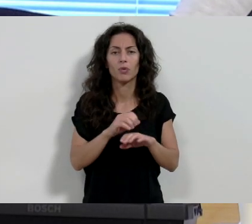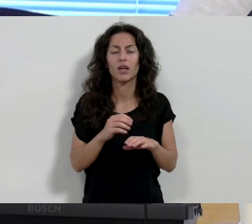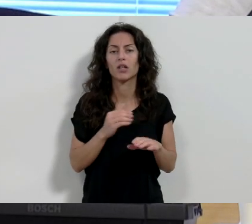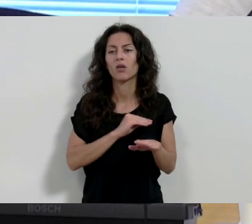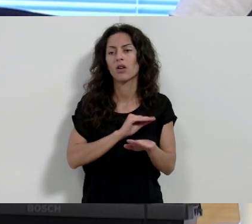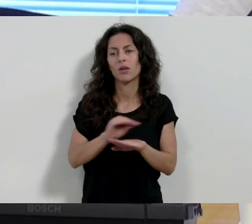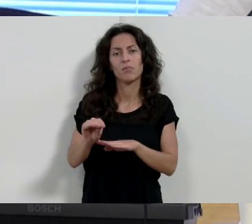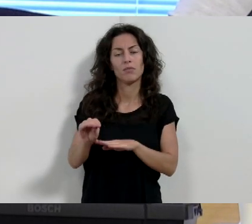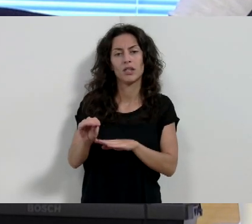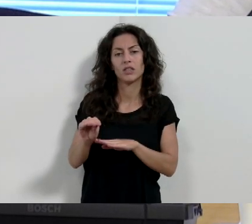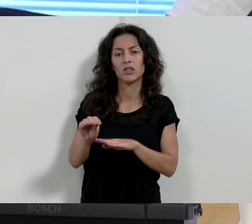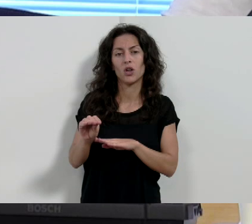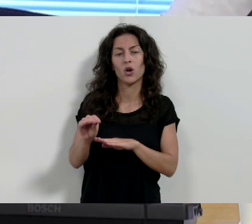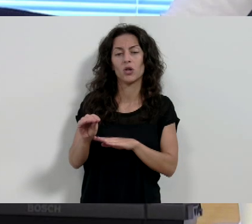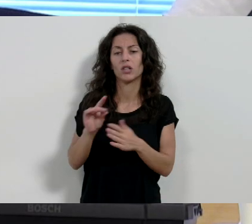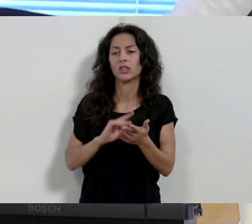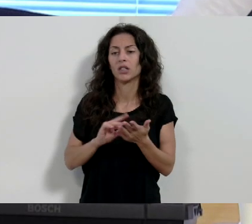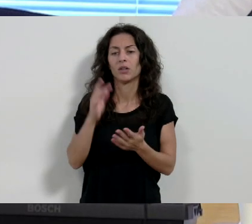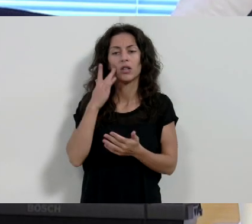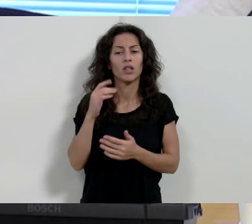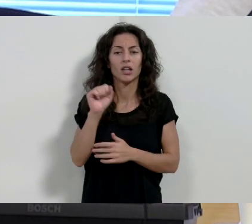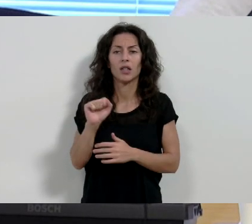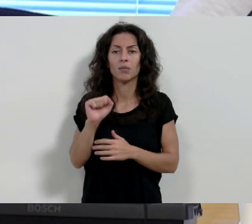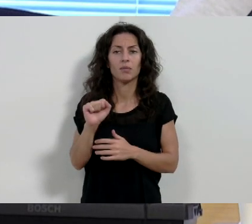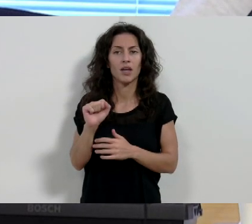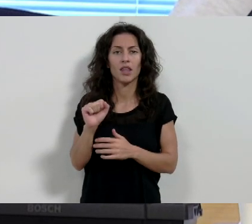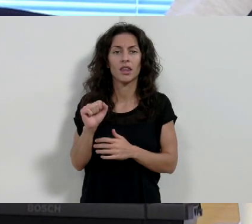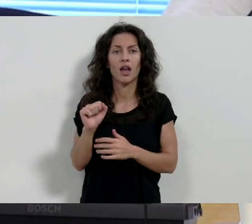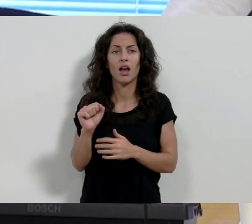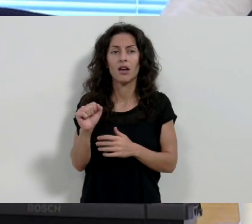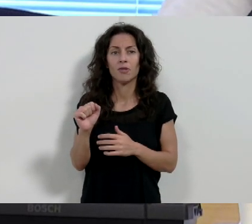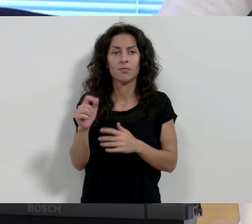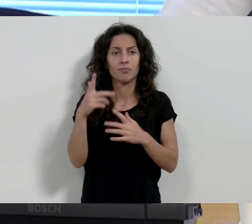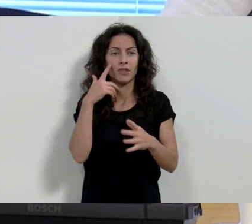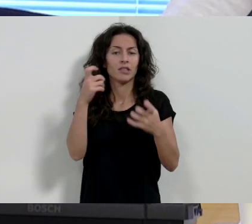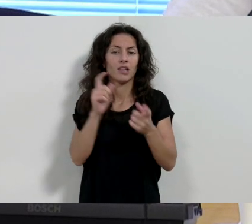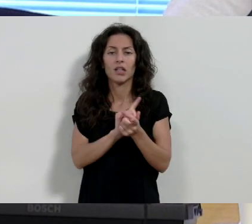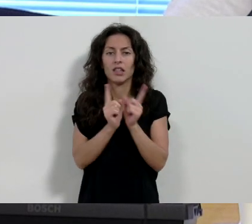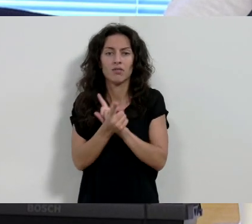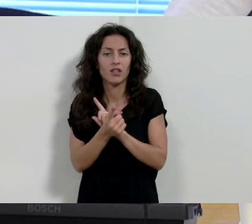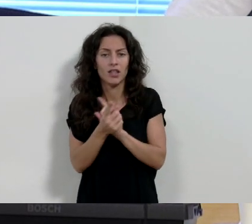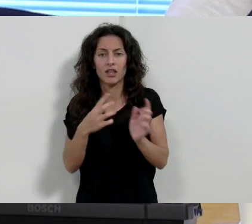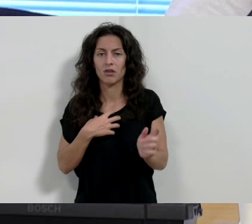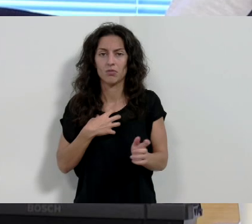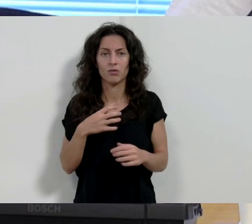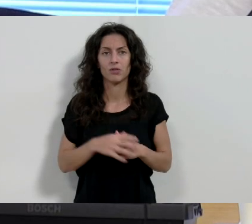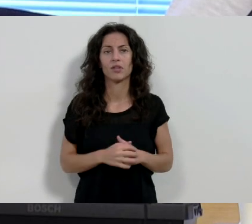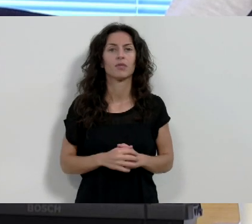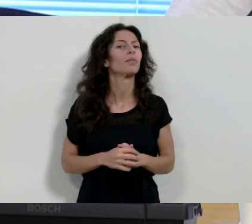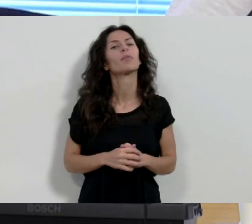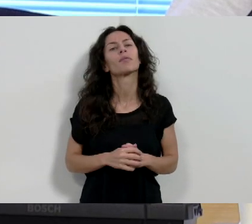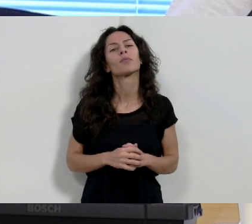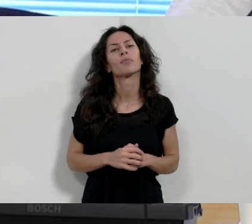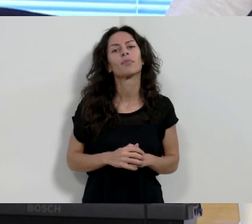materia. Las pintadas afean mucho una ciudad. Y yo estoy de acuerdo con la señora Roncero en que